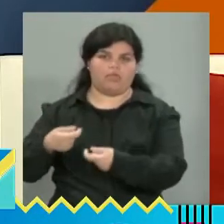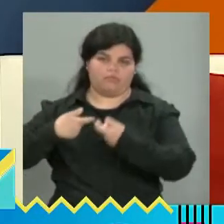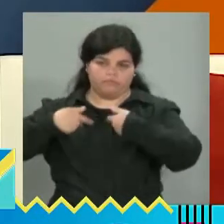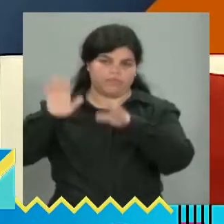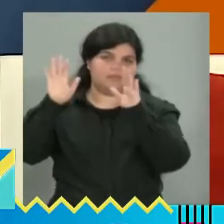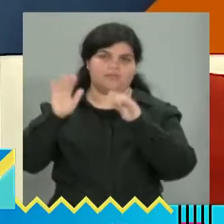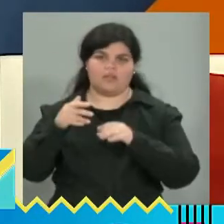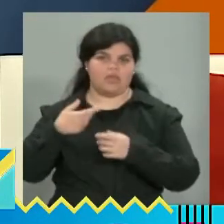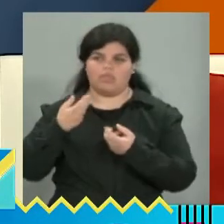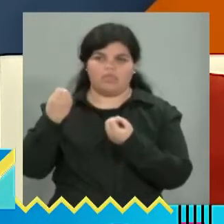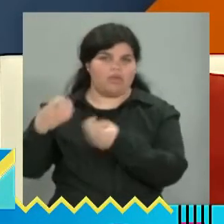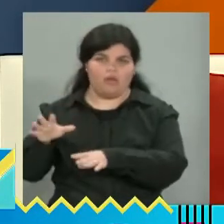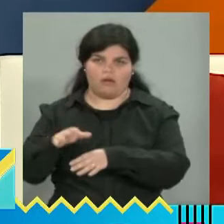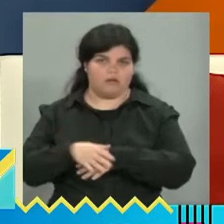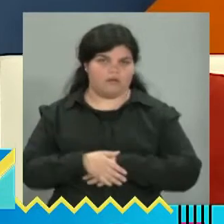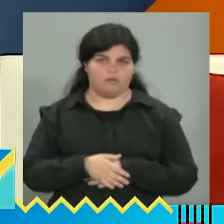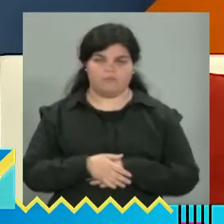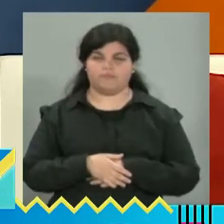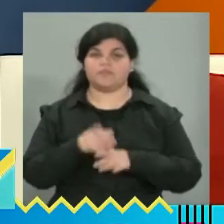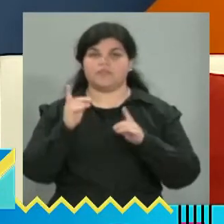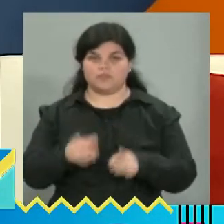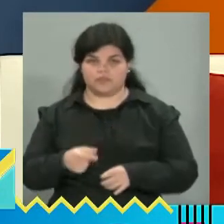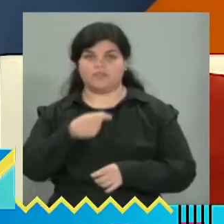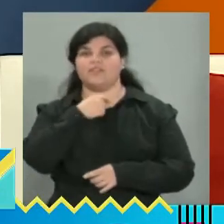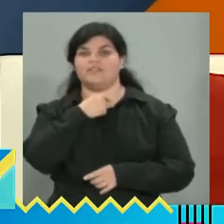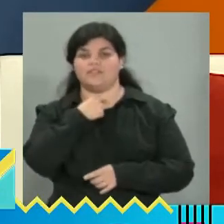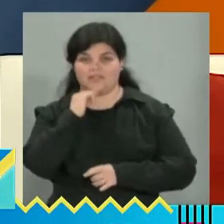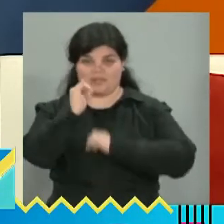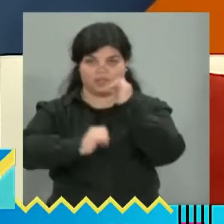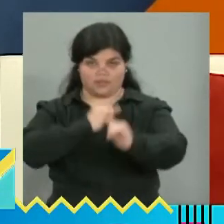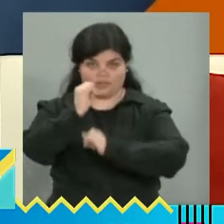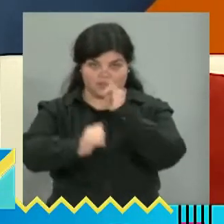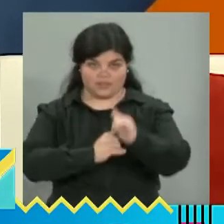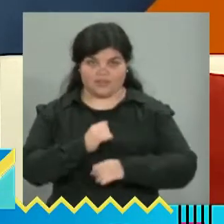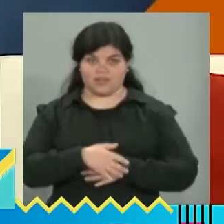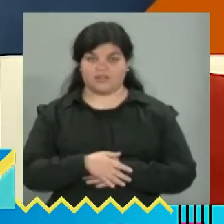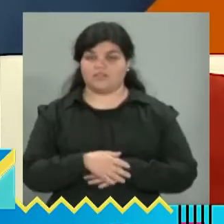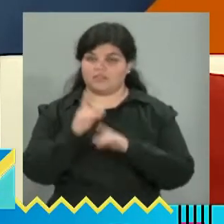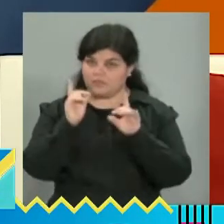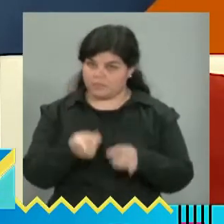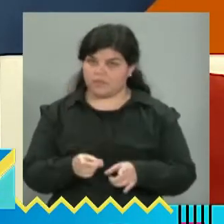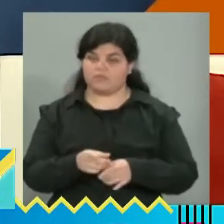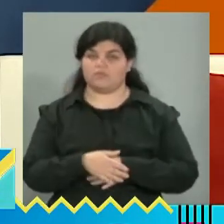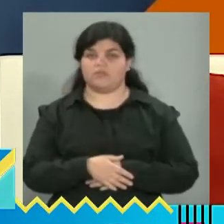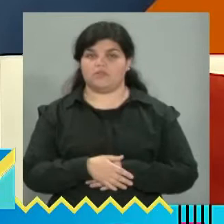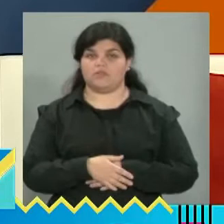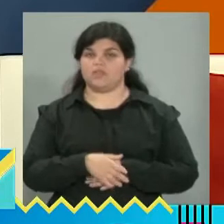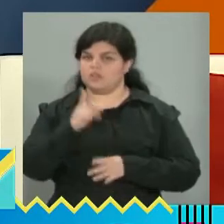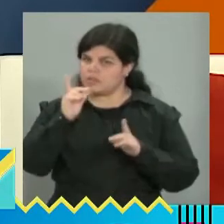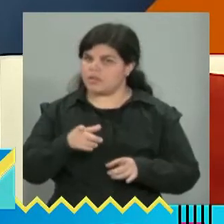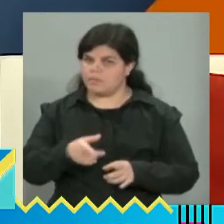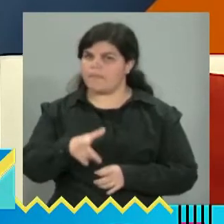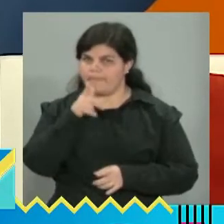Y creo que se ha generado, que es lo que yo quería decir si tenía lugar en el momento, se ha generado, y creo que está fogoneado por las